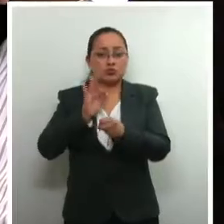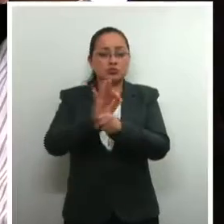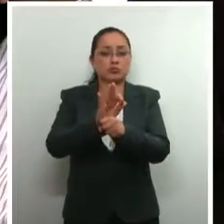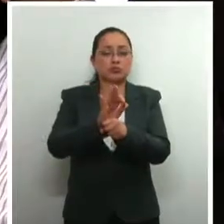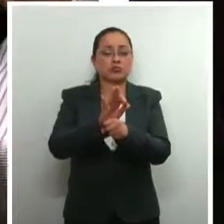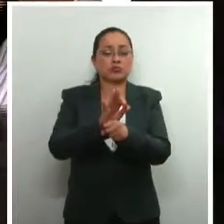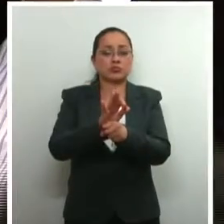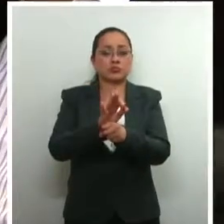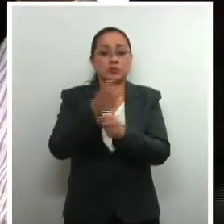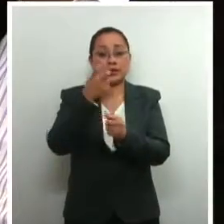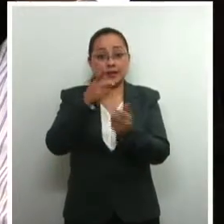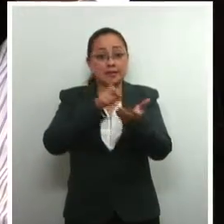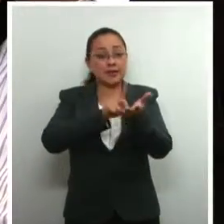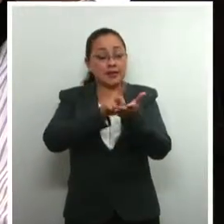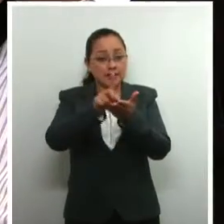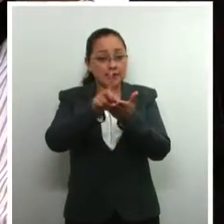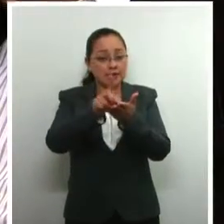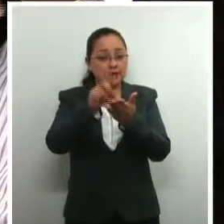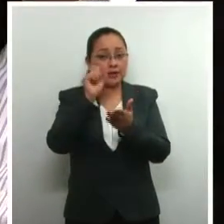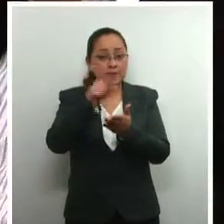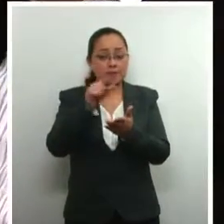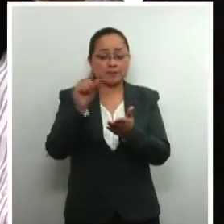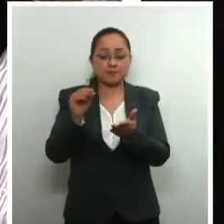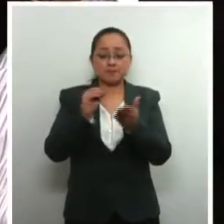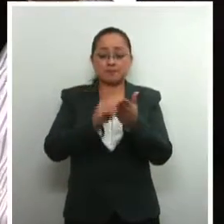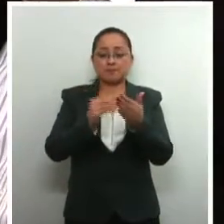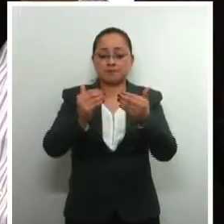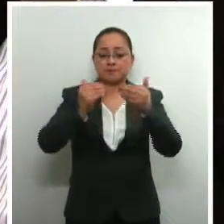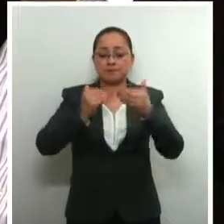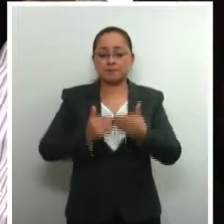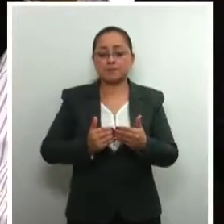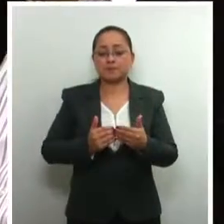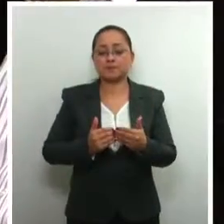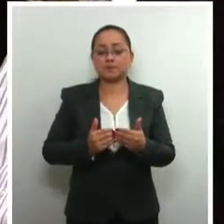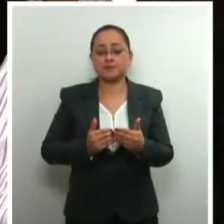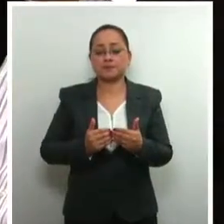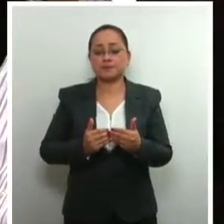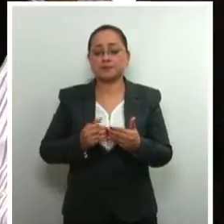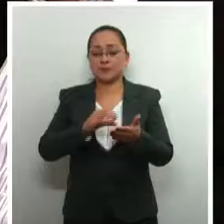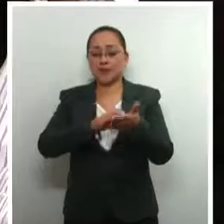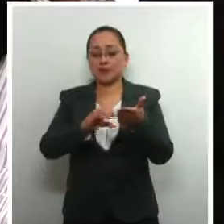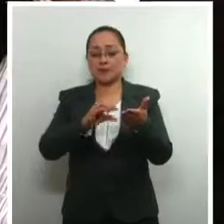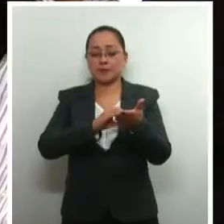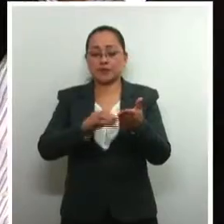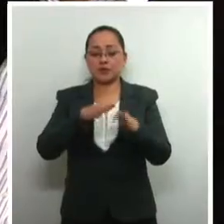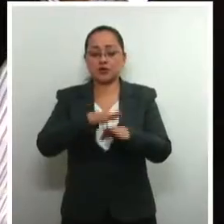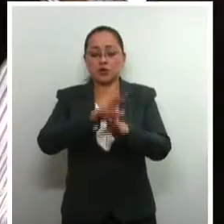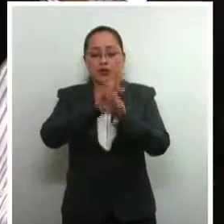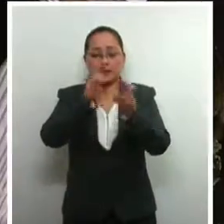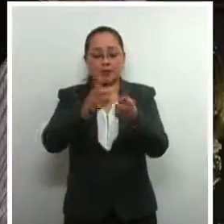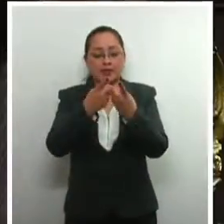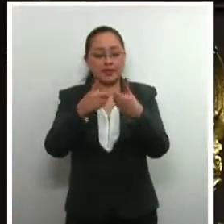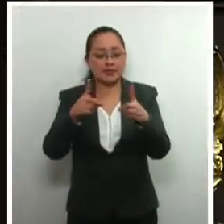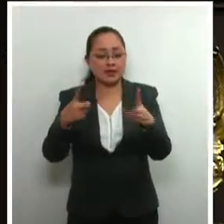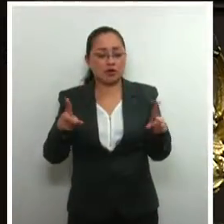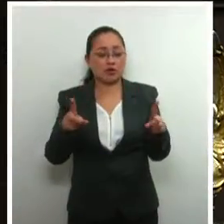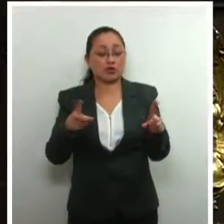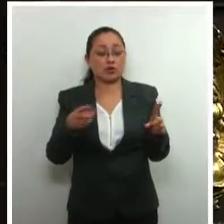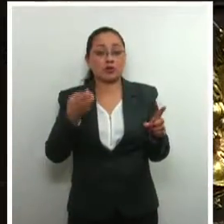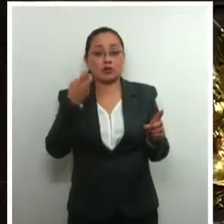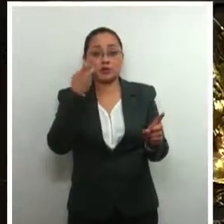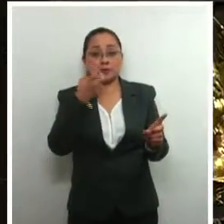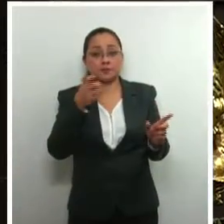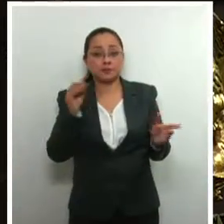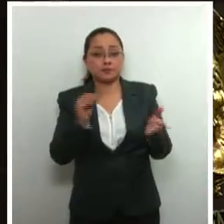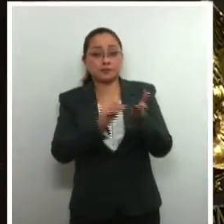Este derecho pues también se va a abordar en el capítulo sobre desarrollo, pero aquí